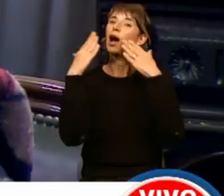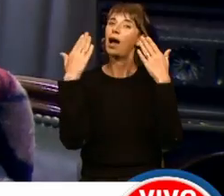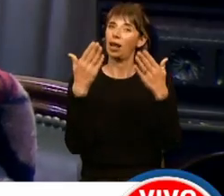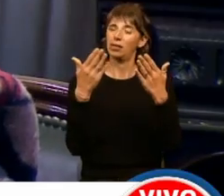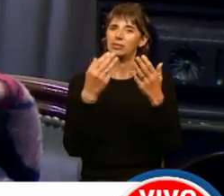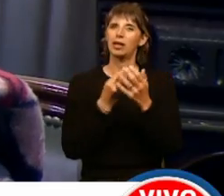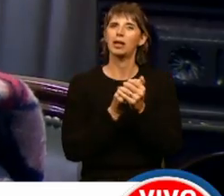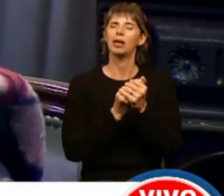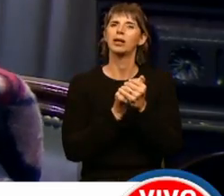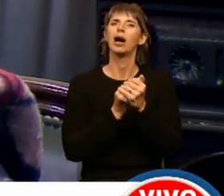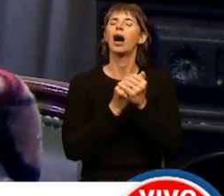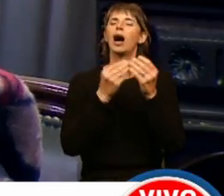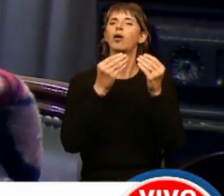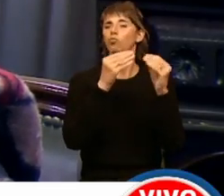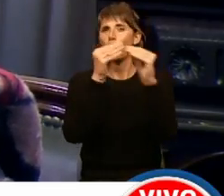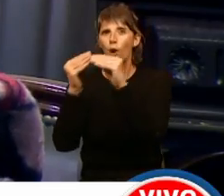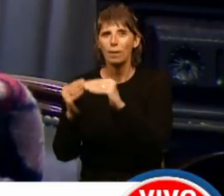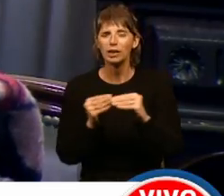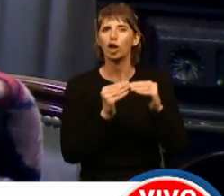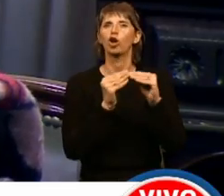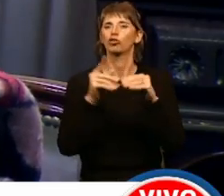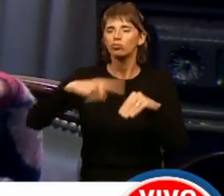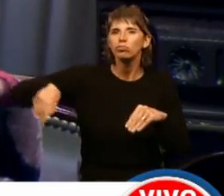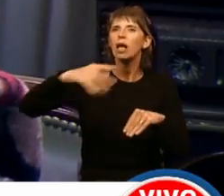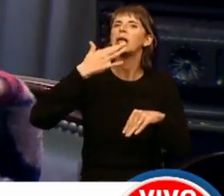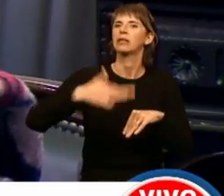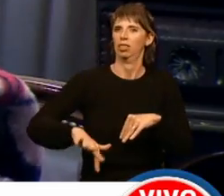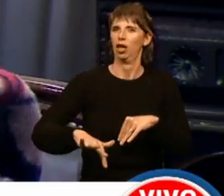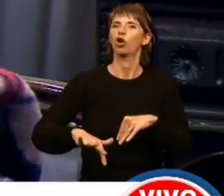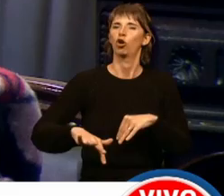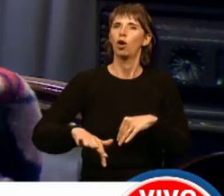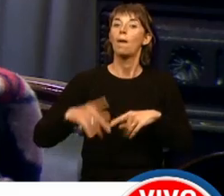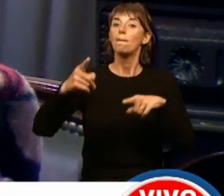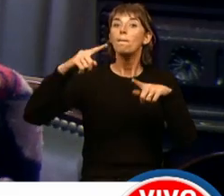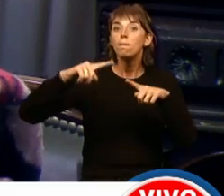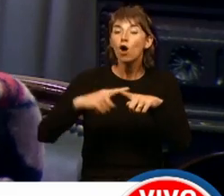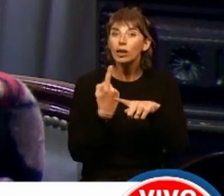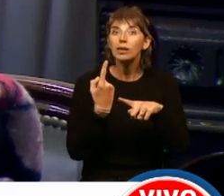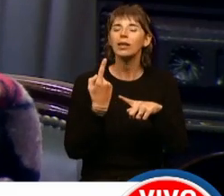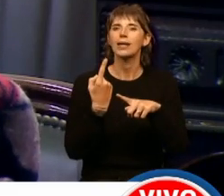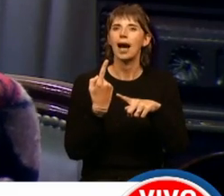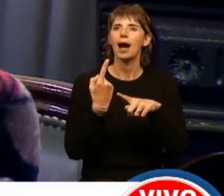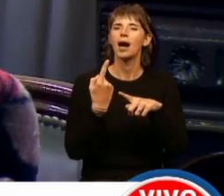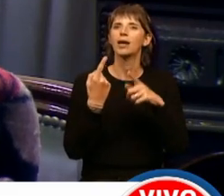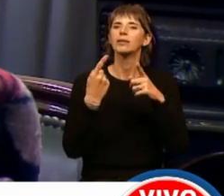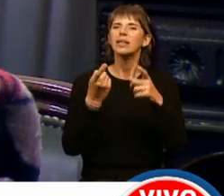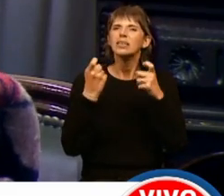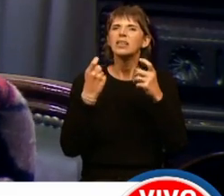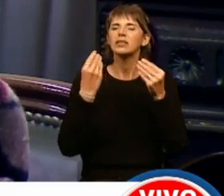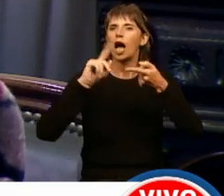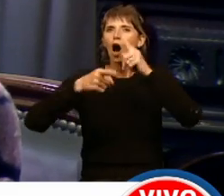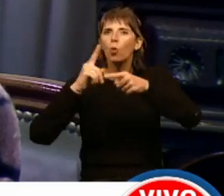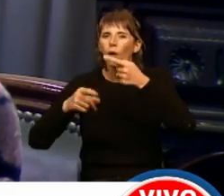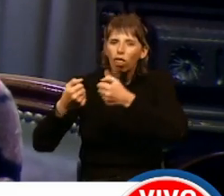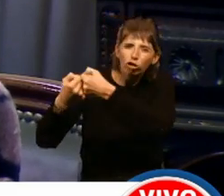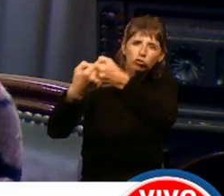a muchos colegas que han entendido que la política se necesitan construir mayorías a través de los